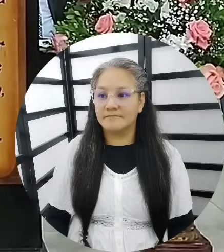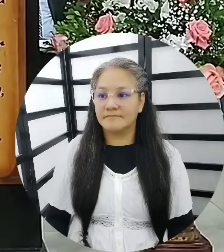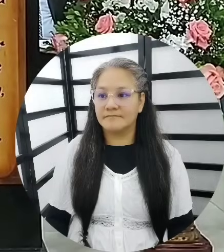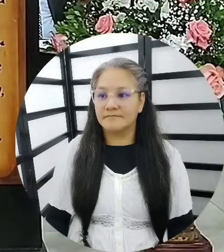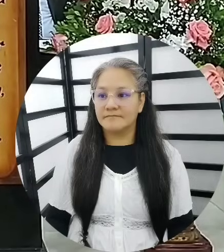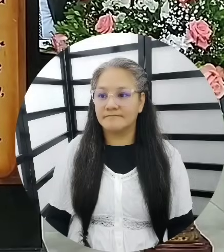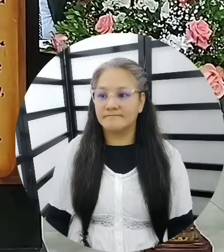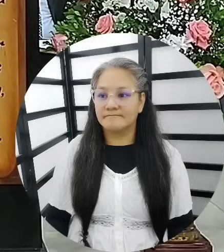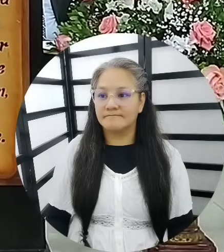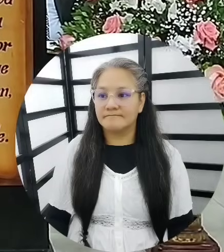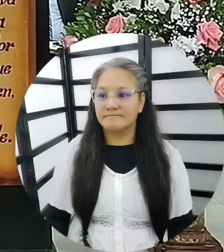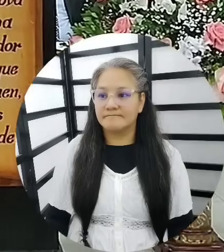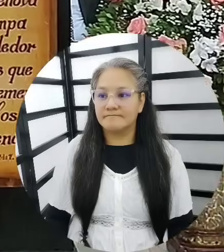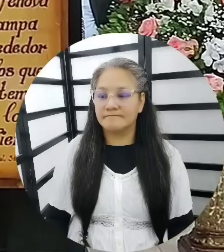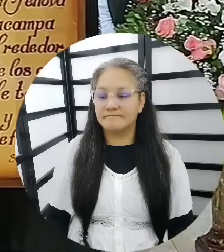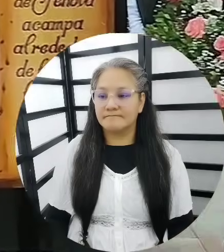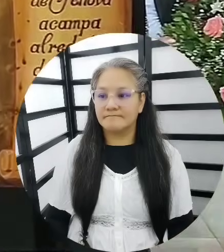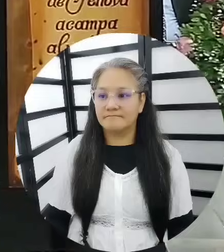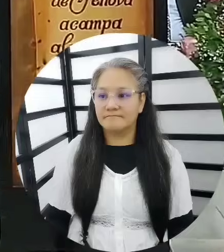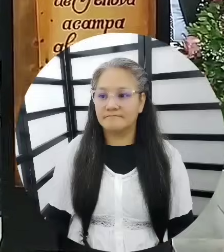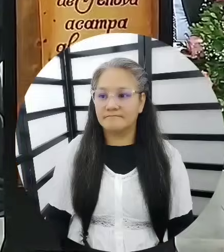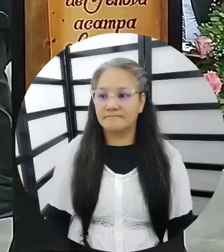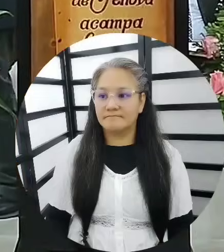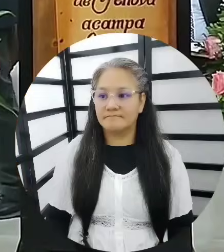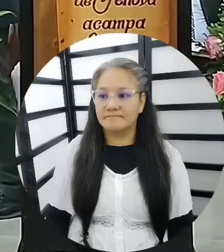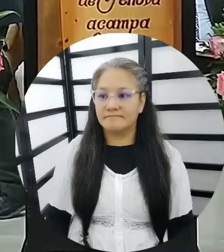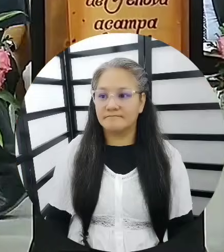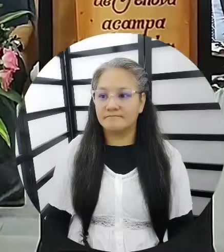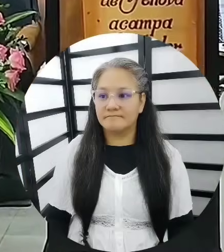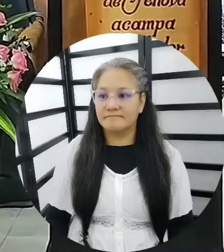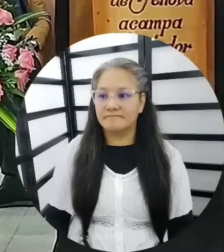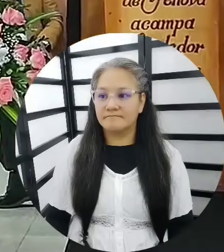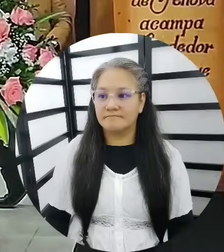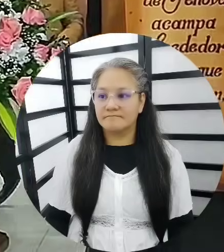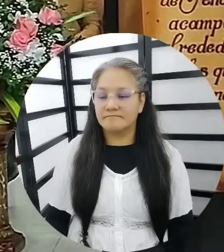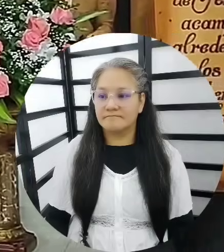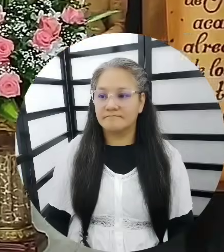No estoy hablando de la Virgen María, no.